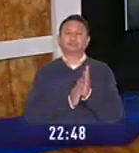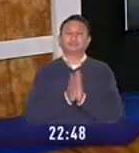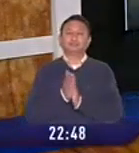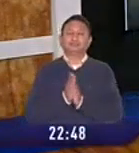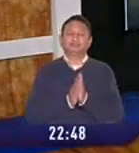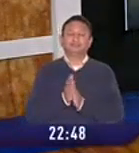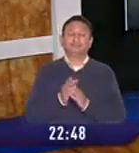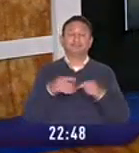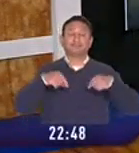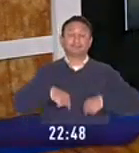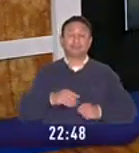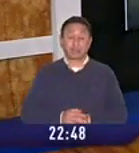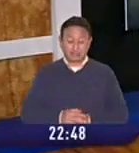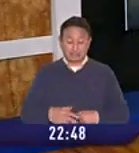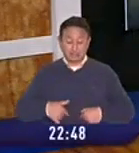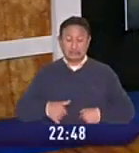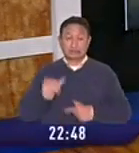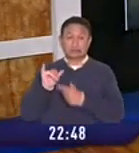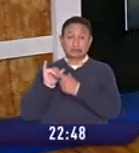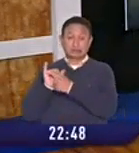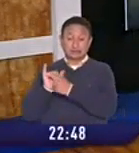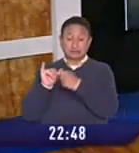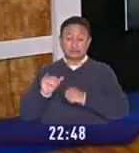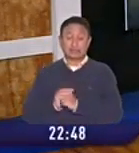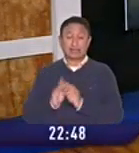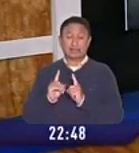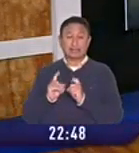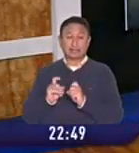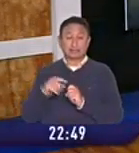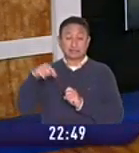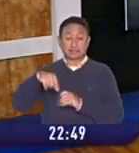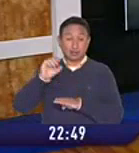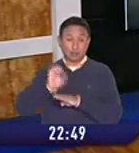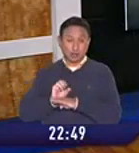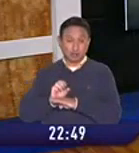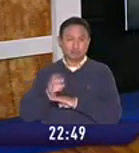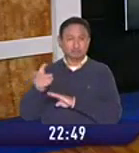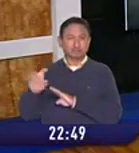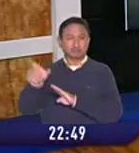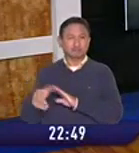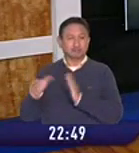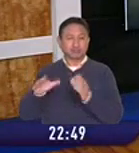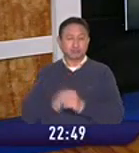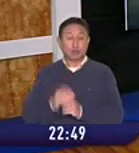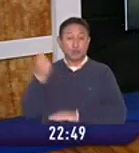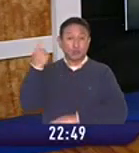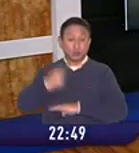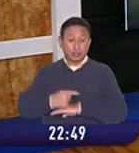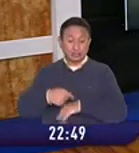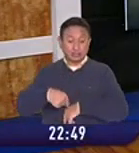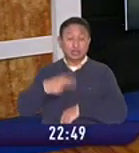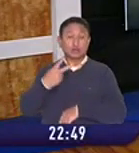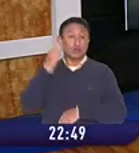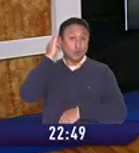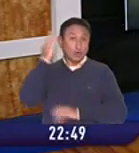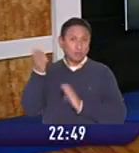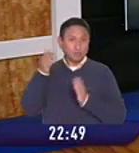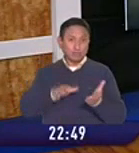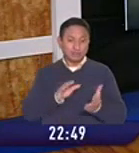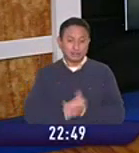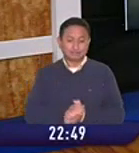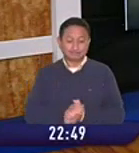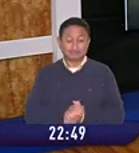El cáncer de cuello uterino es la segunda causa de muerte en Ecuador. Dos mujeres mueren al día con esta enfermedad, una